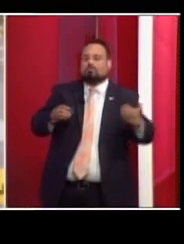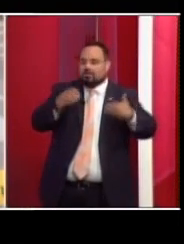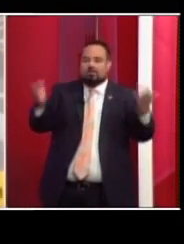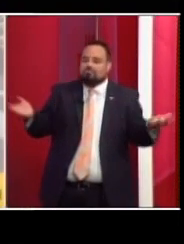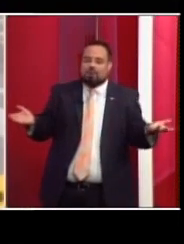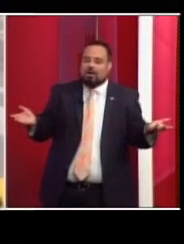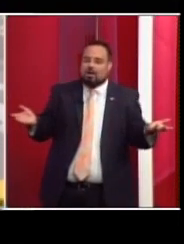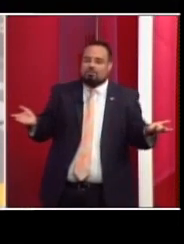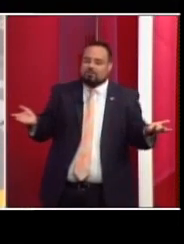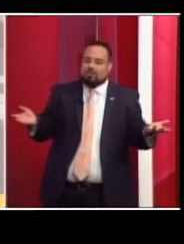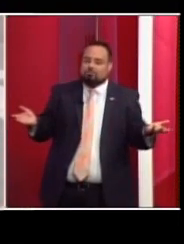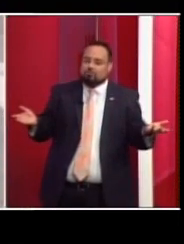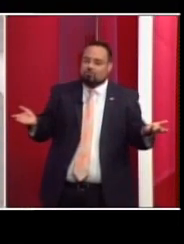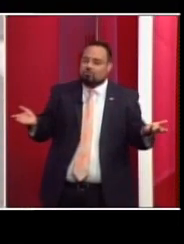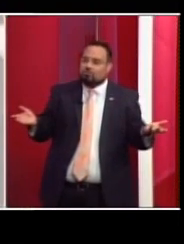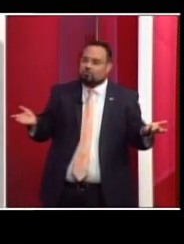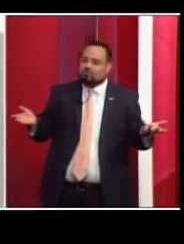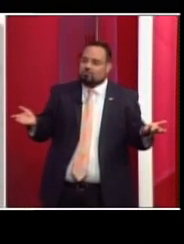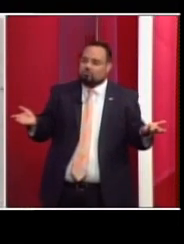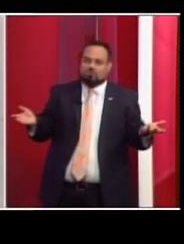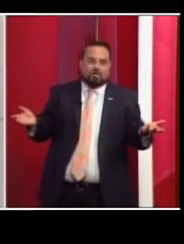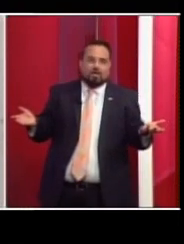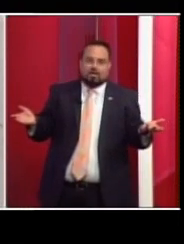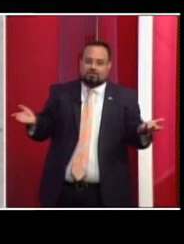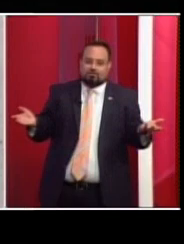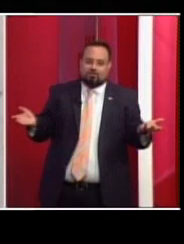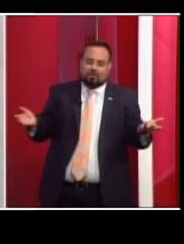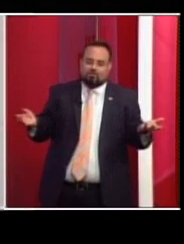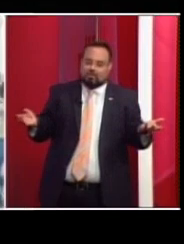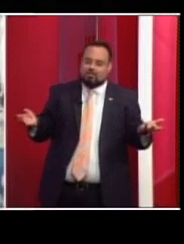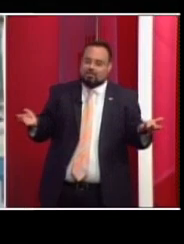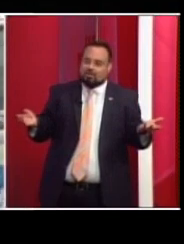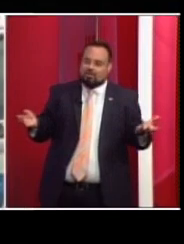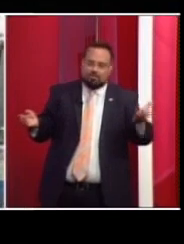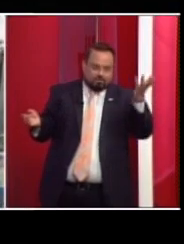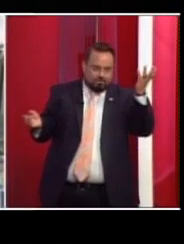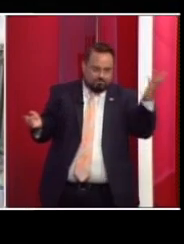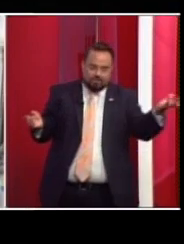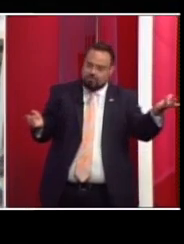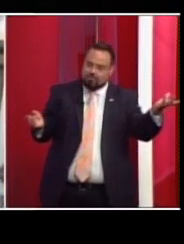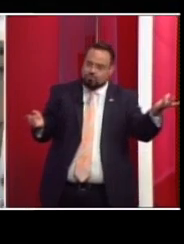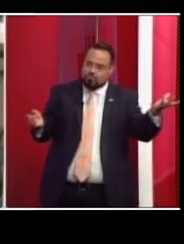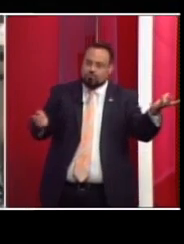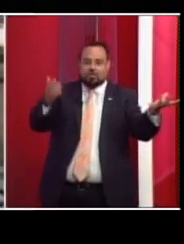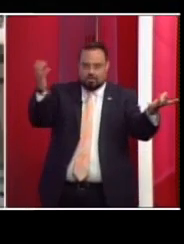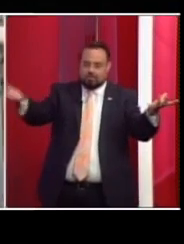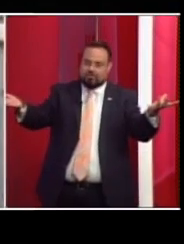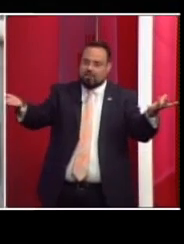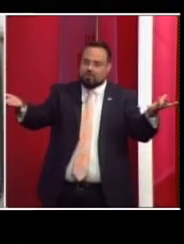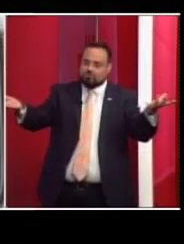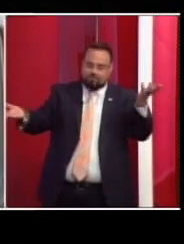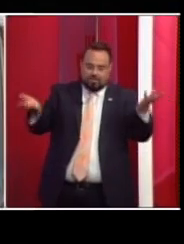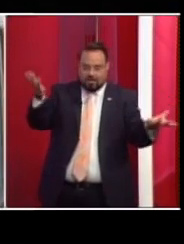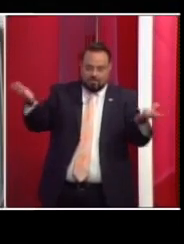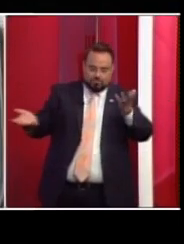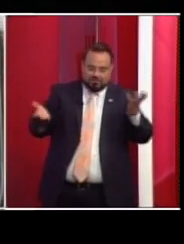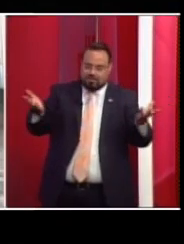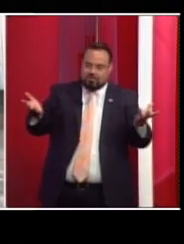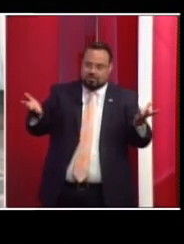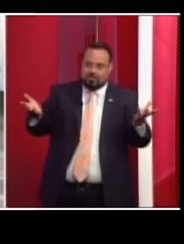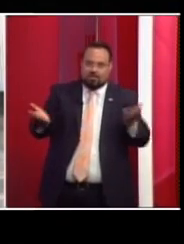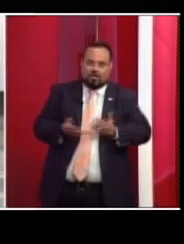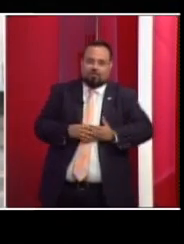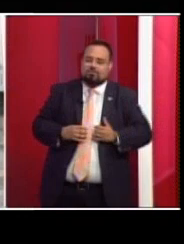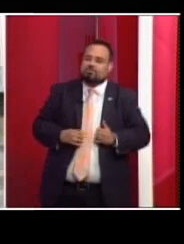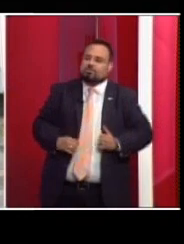y de mandar a matar a propios recolectores de basura o sea estamos hablando aquí literalmente de víctimas unos y victimarios dedicados básicamente